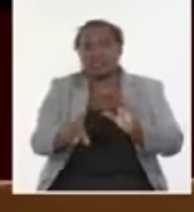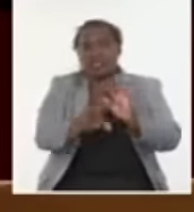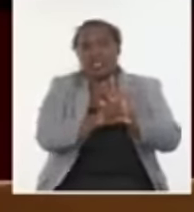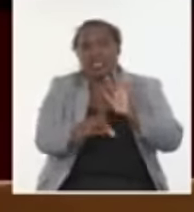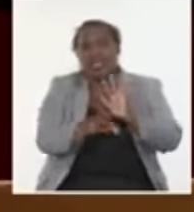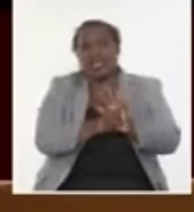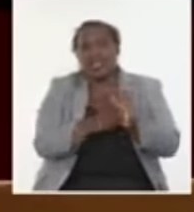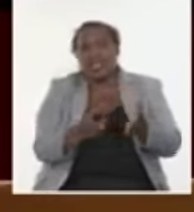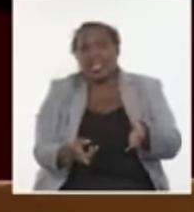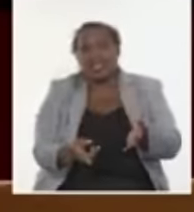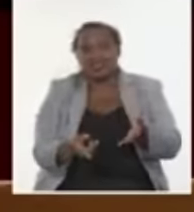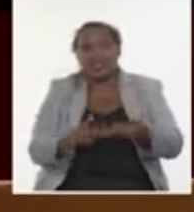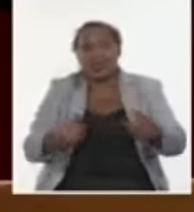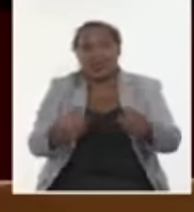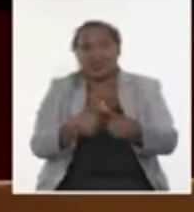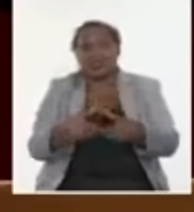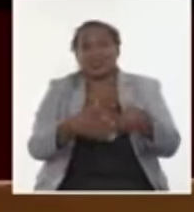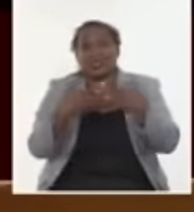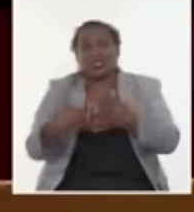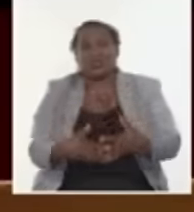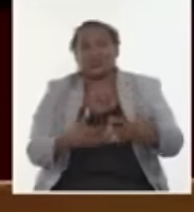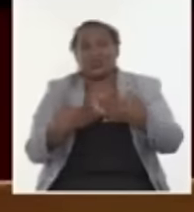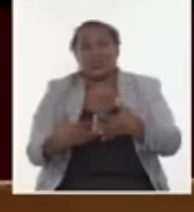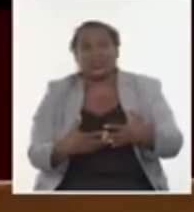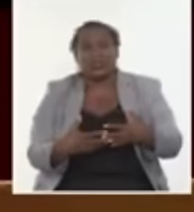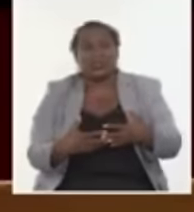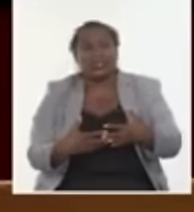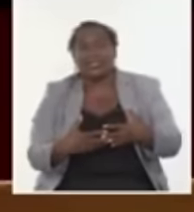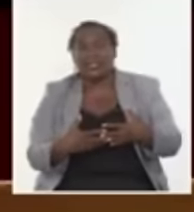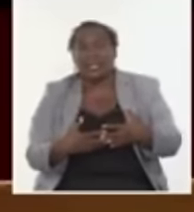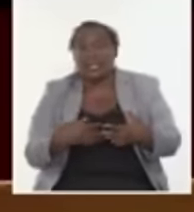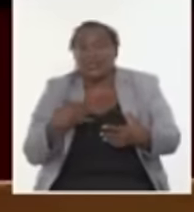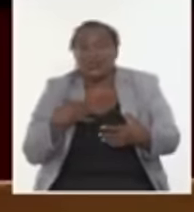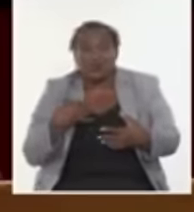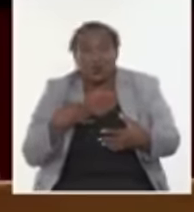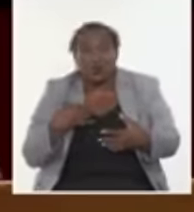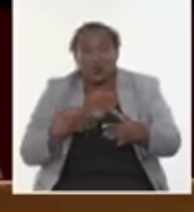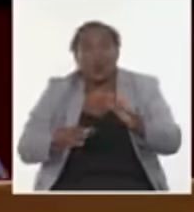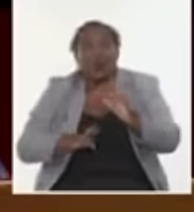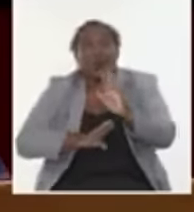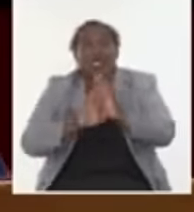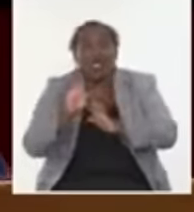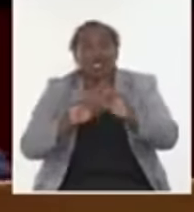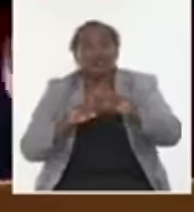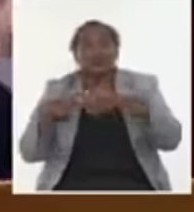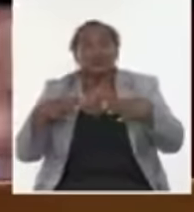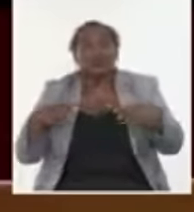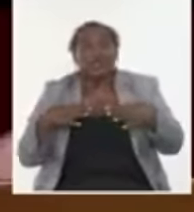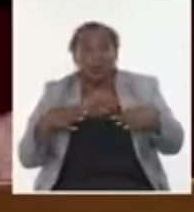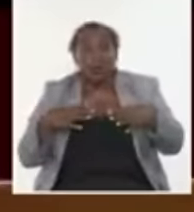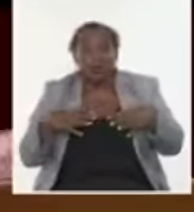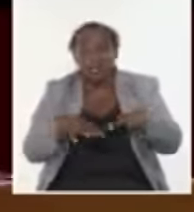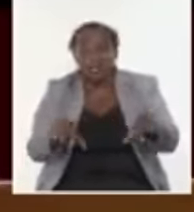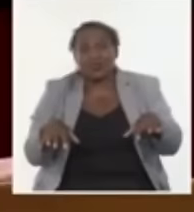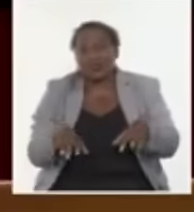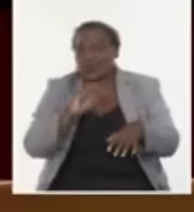de los Estados Unidos. Entonces, tenemos que competir en unas circunstancias muy injustas cuando el principal mercado emisor